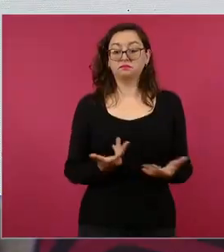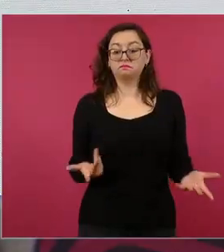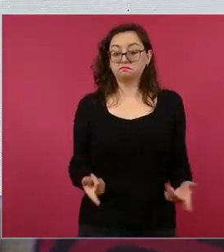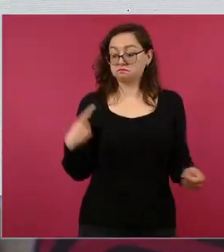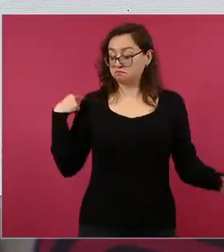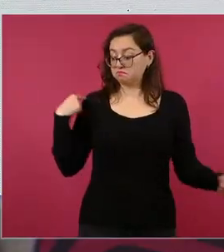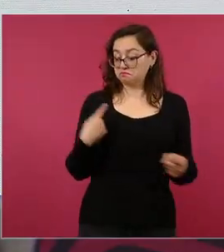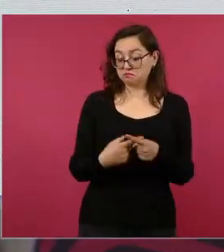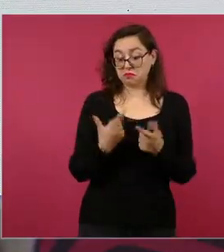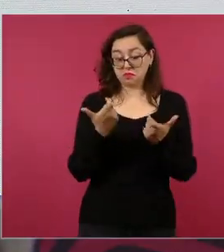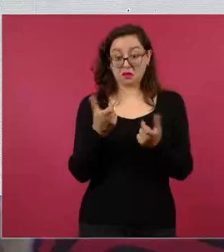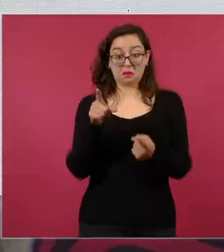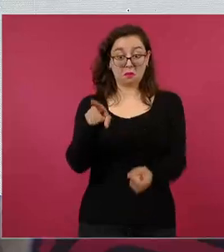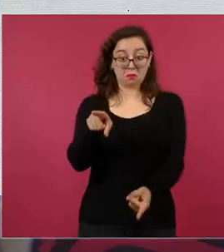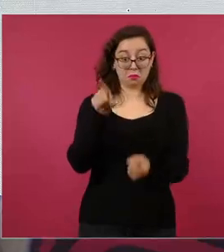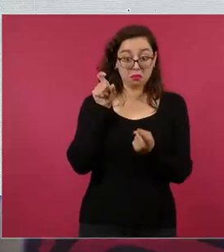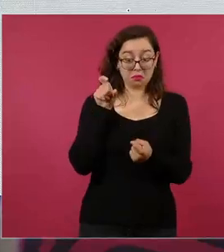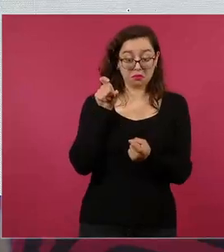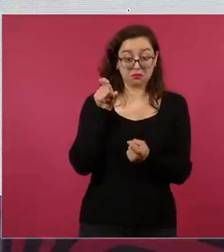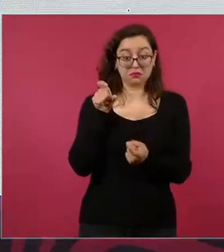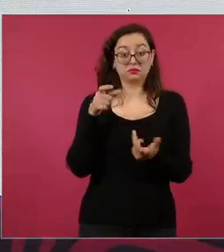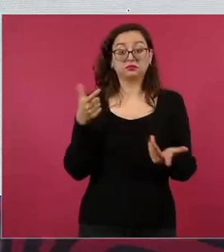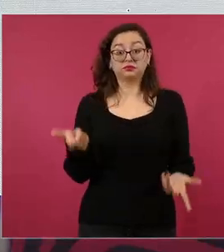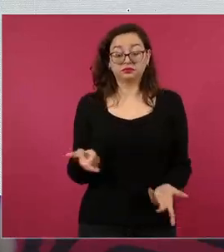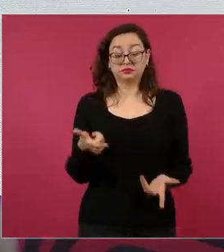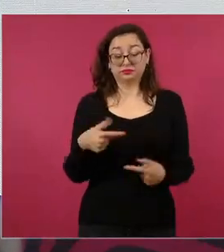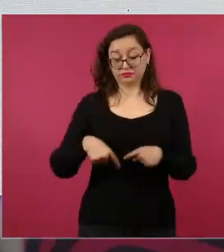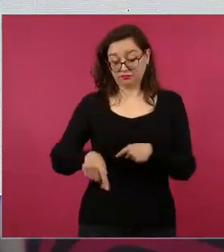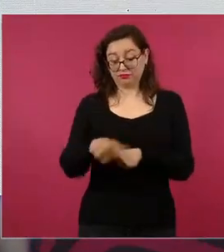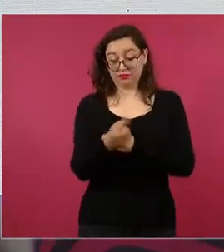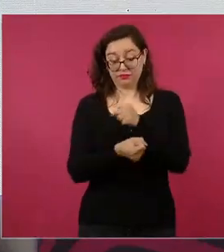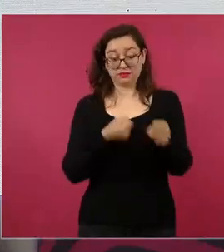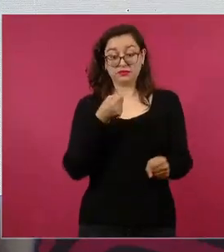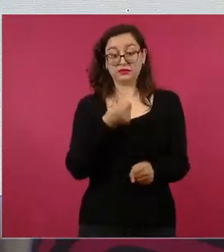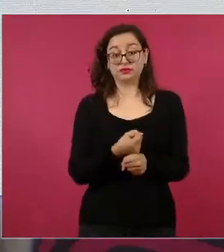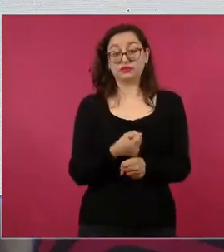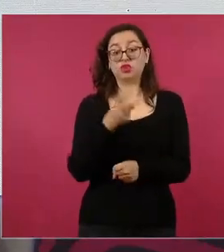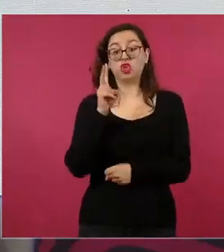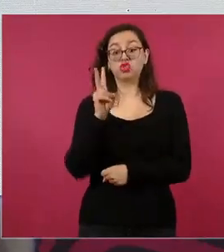2.281.000. Y ahora, en el mismo periodo,